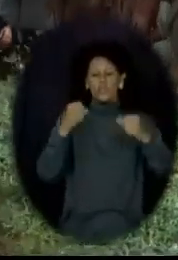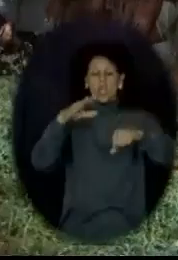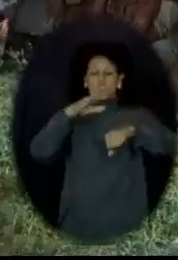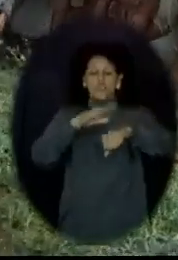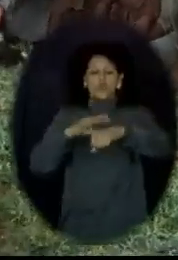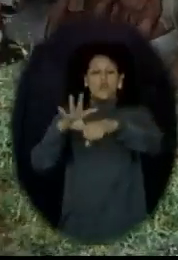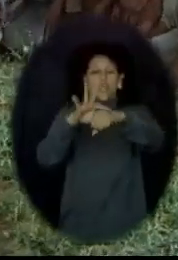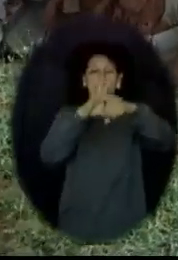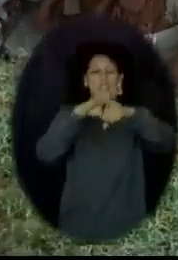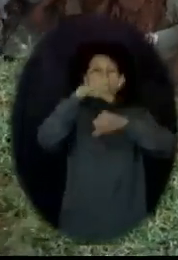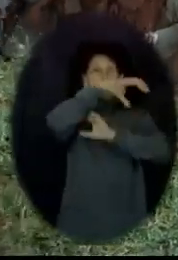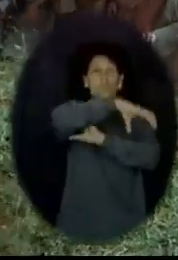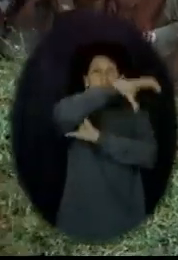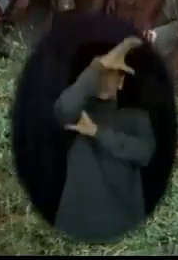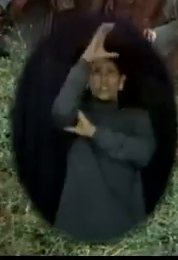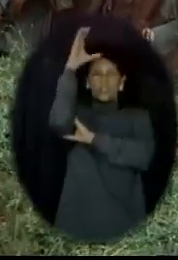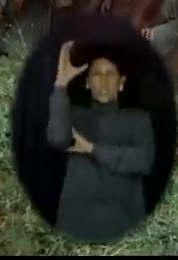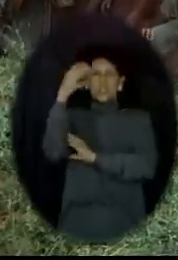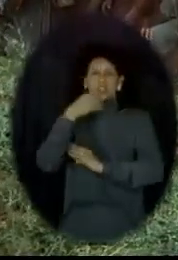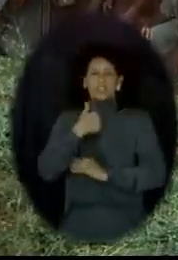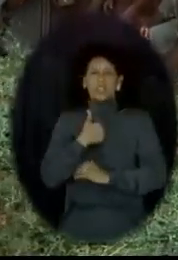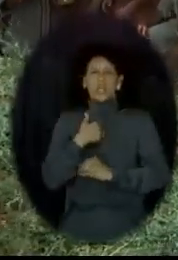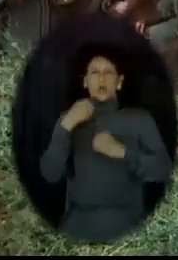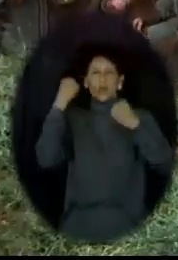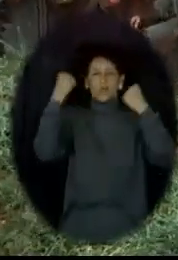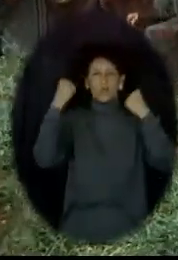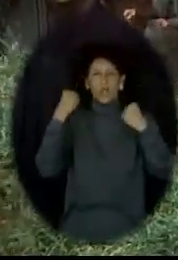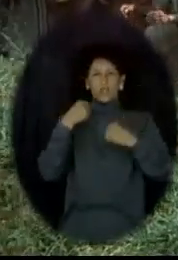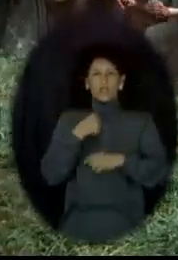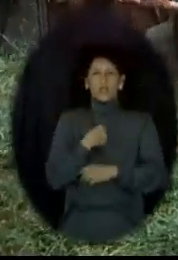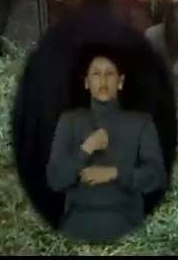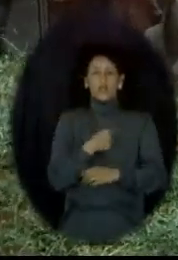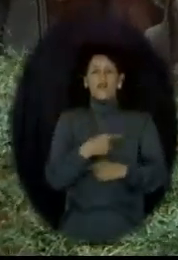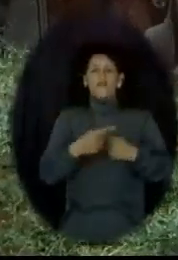Se me concede todo el poder sobre la tierra y los cielos.